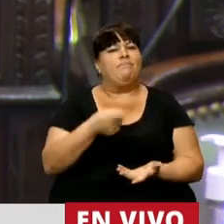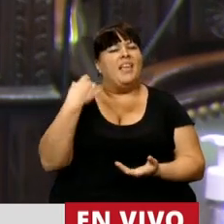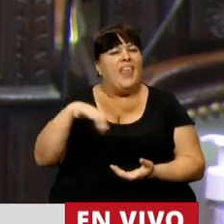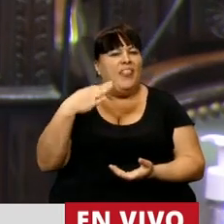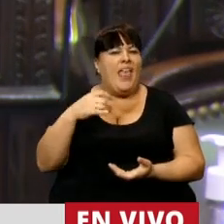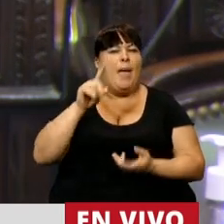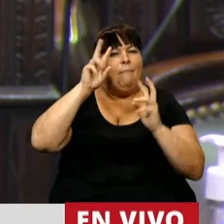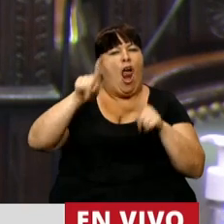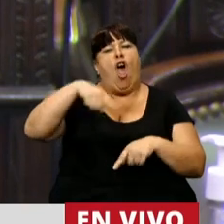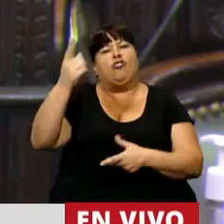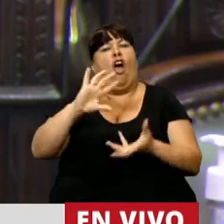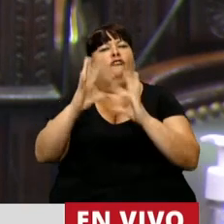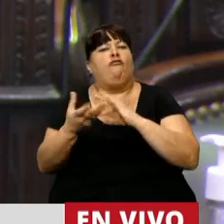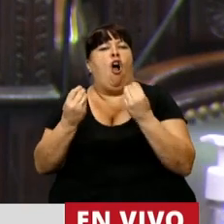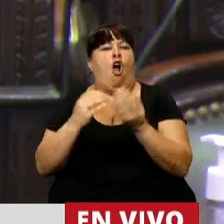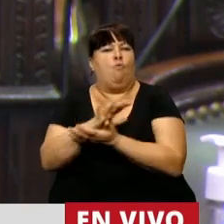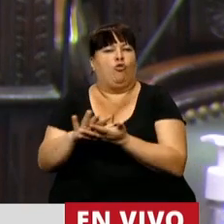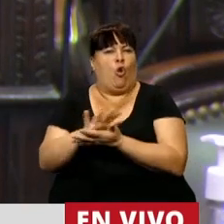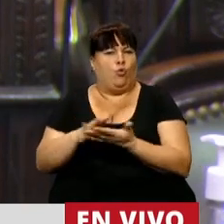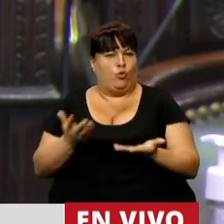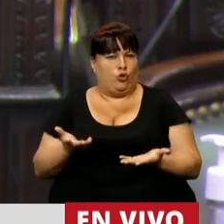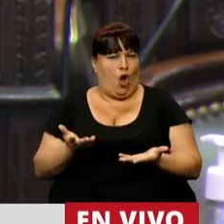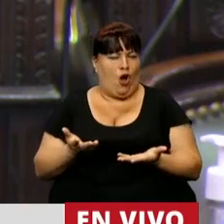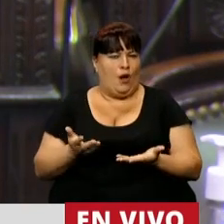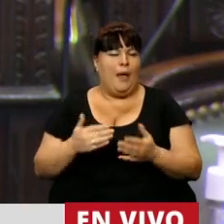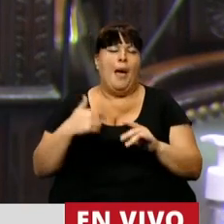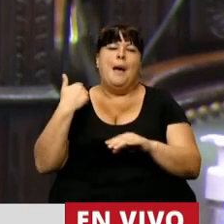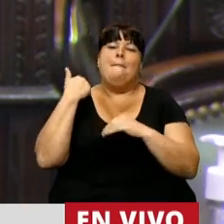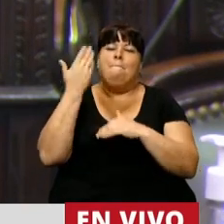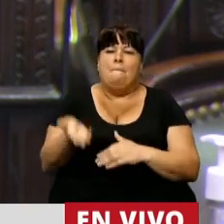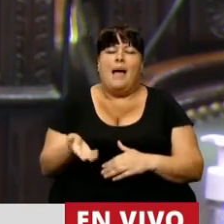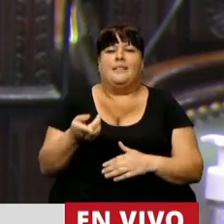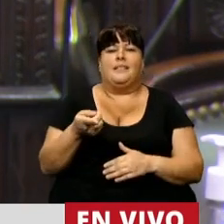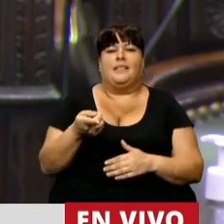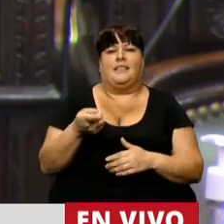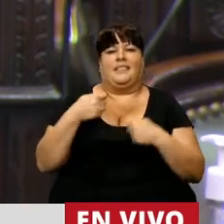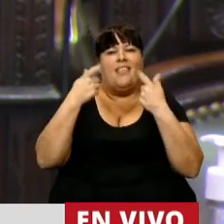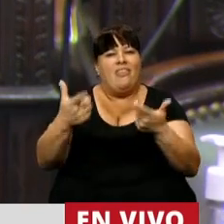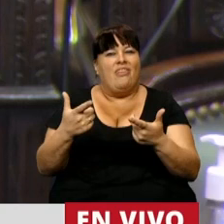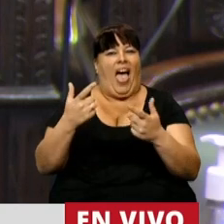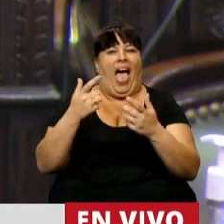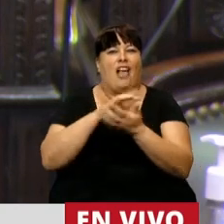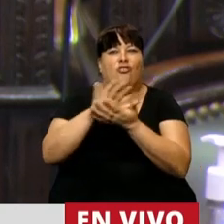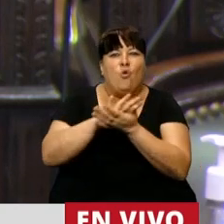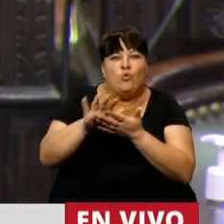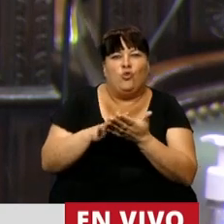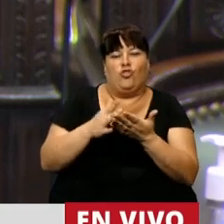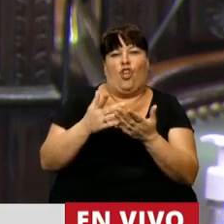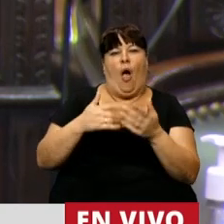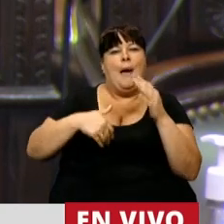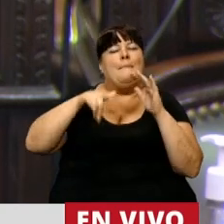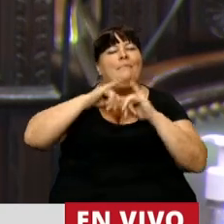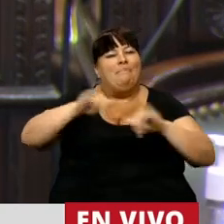generar otra manera de enfrentar esta realidad, ampliando, generando puentes, mandando